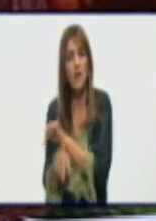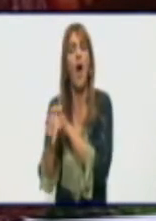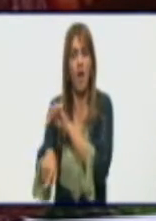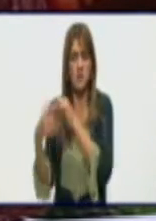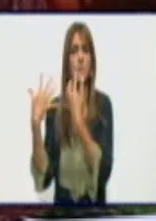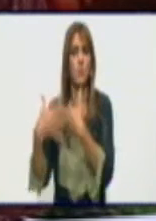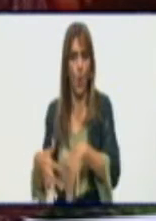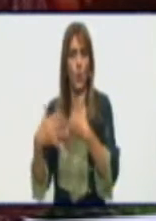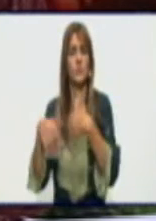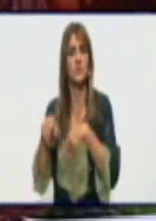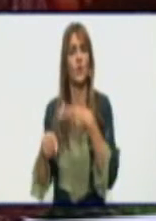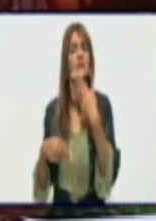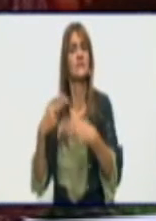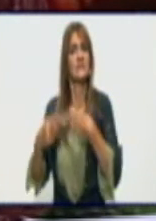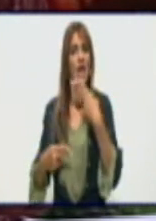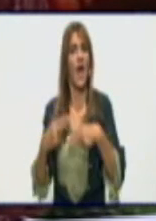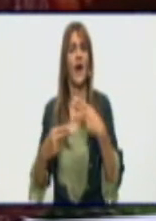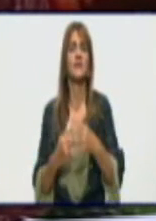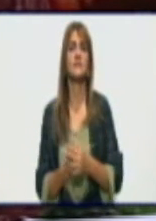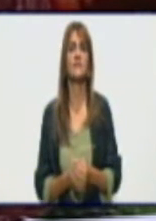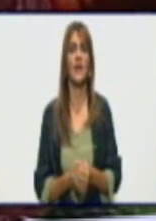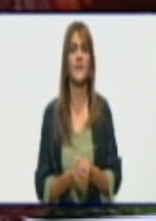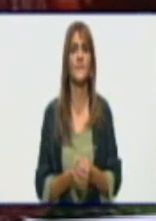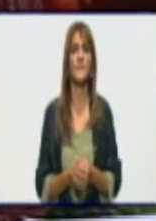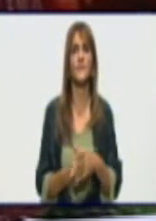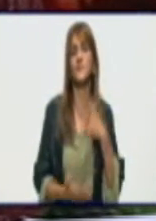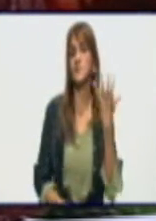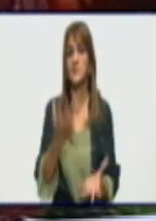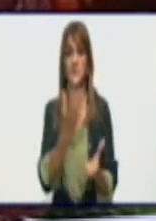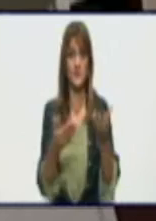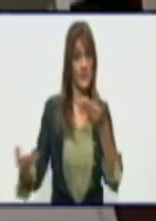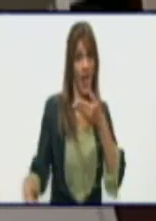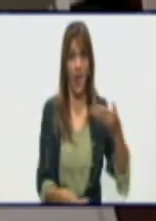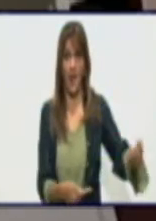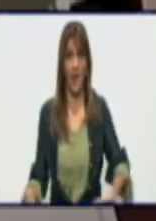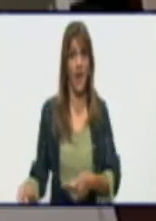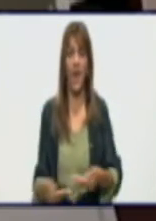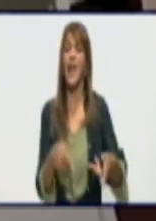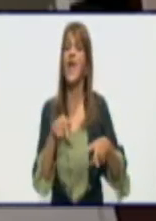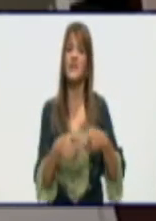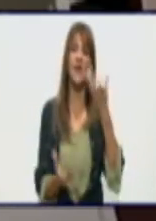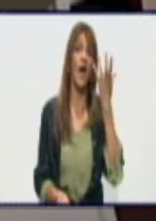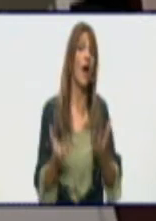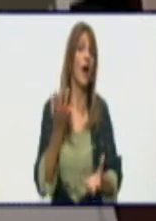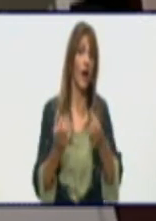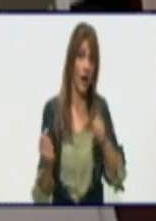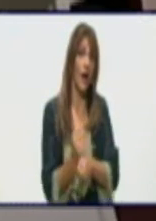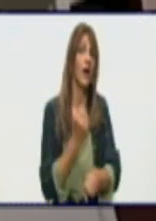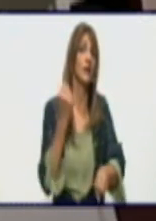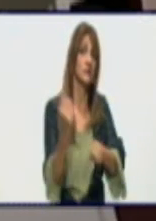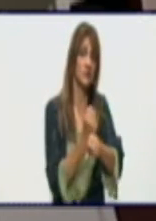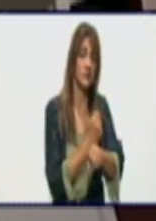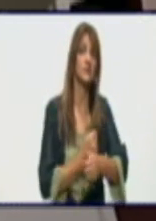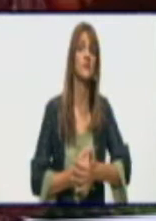se elaboran sobre la base de hervir el producto con leña. Se trabaja con